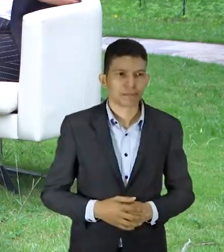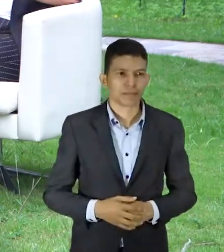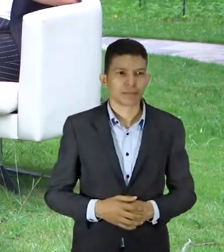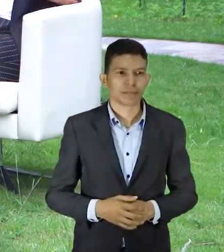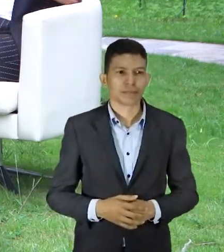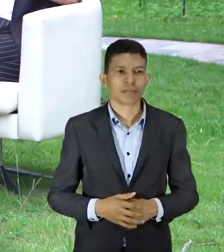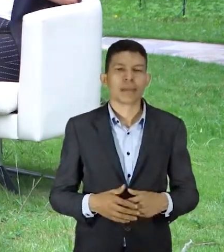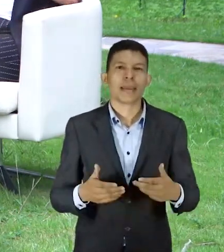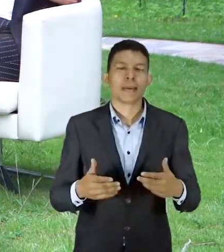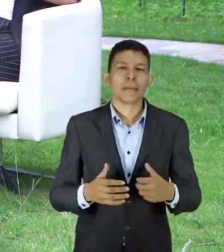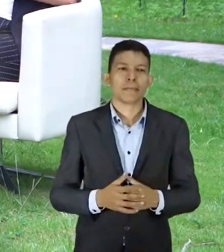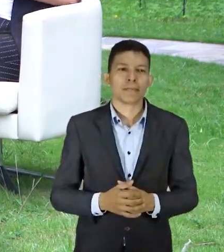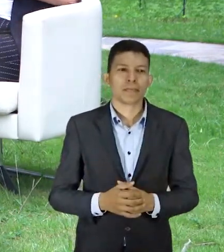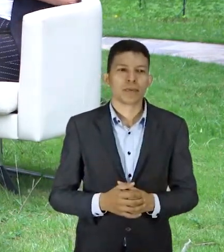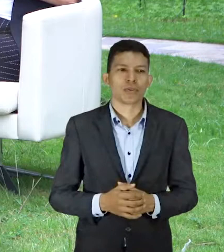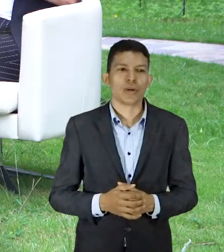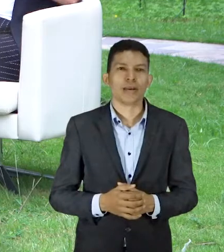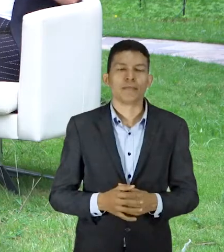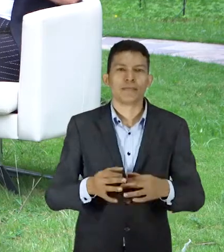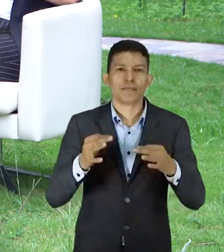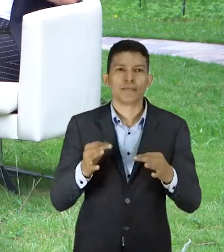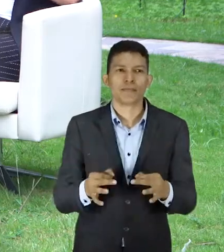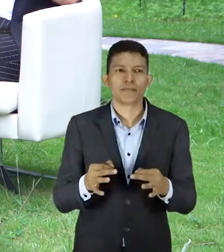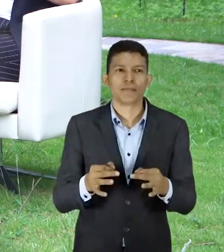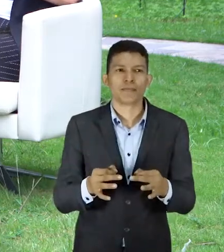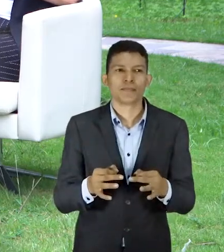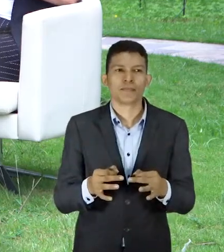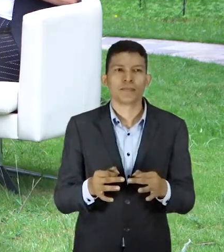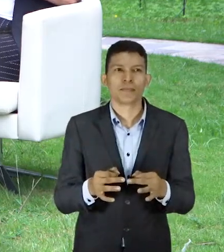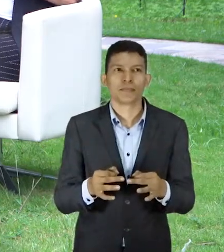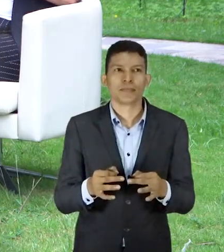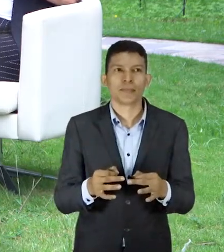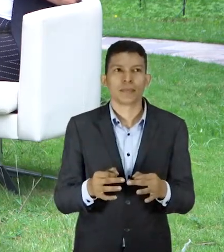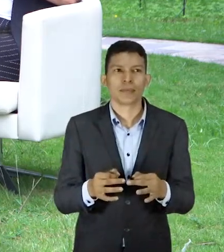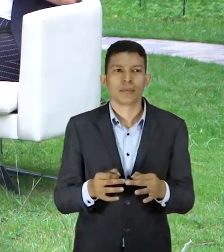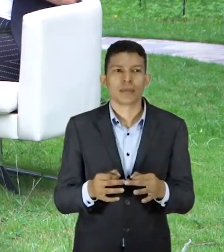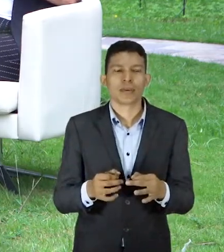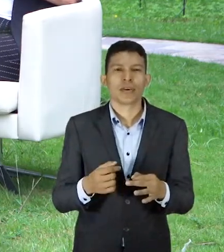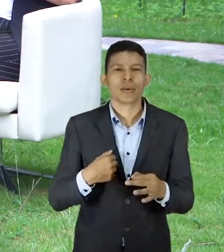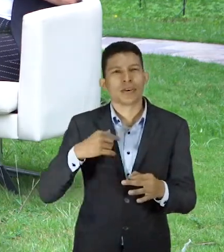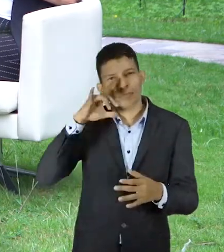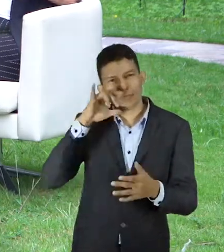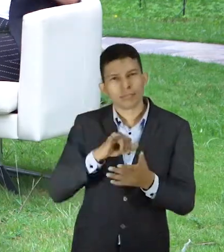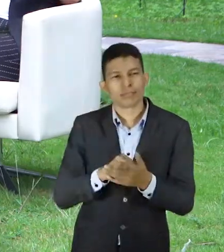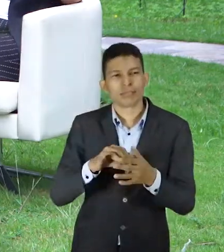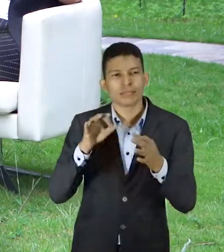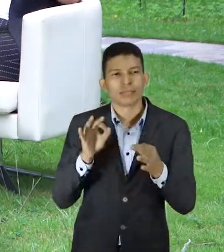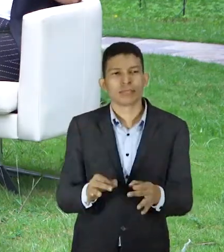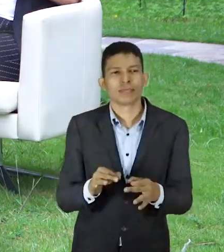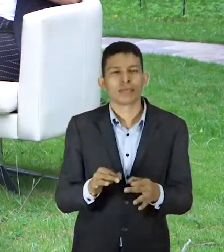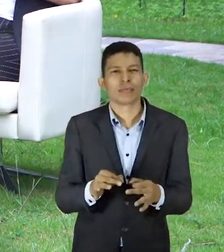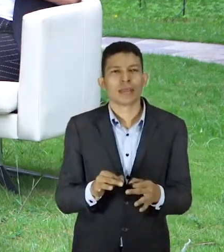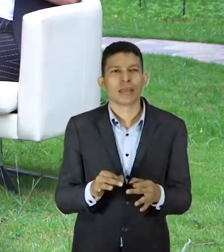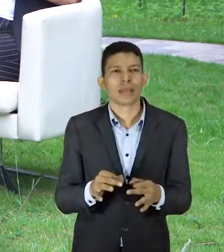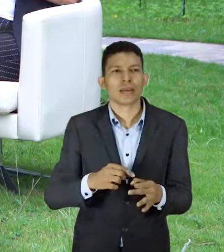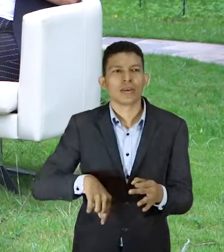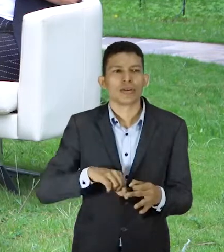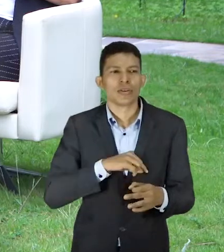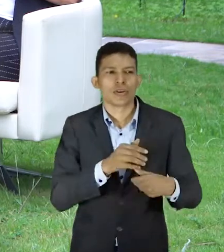uno, bueno, puede estar en una situación en donde prefiera descansar, estar viendo